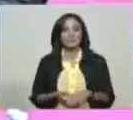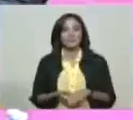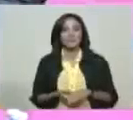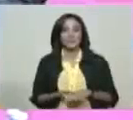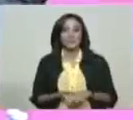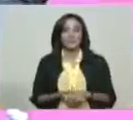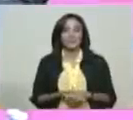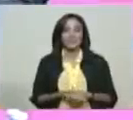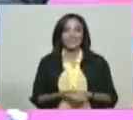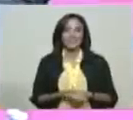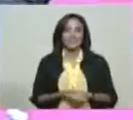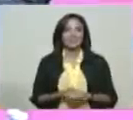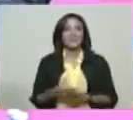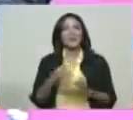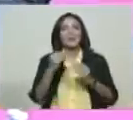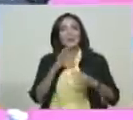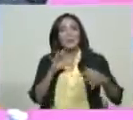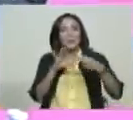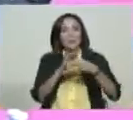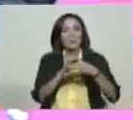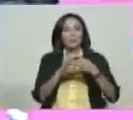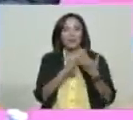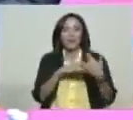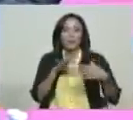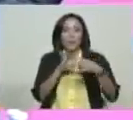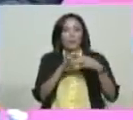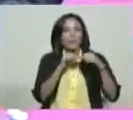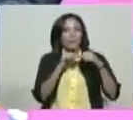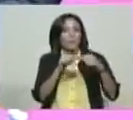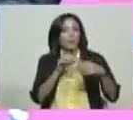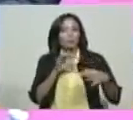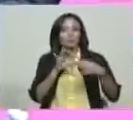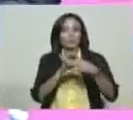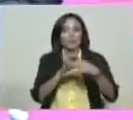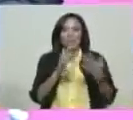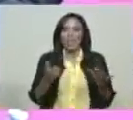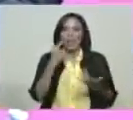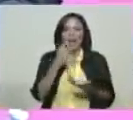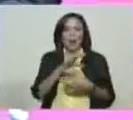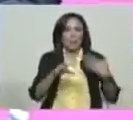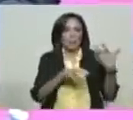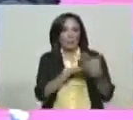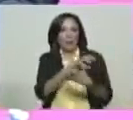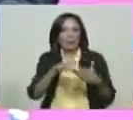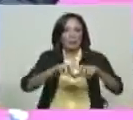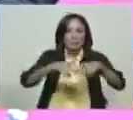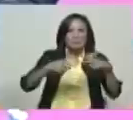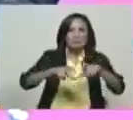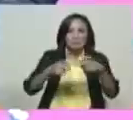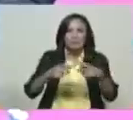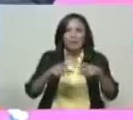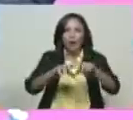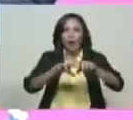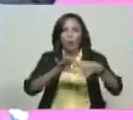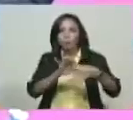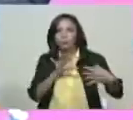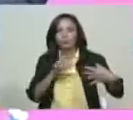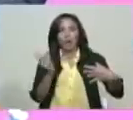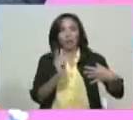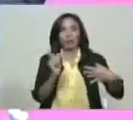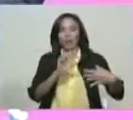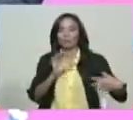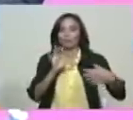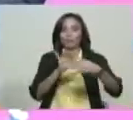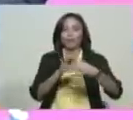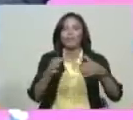tiene para abonar en la unión, para cuidar la unión, para no permitir que se abra una fisura, una sola fisura en la unión del